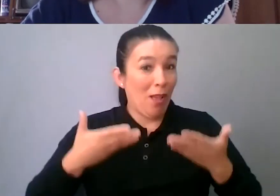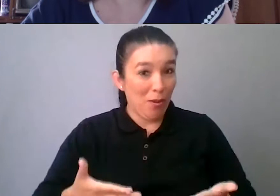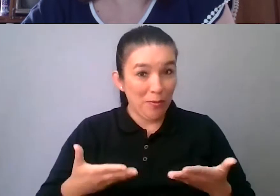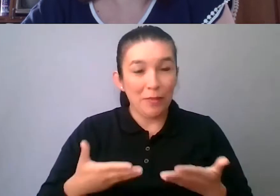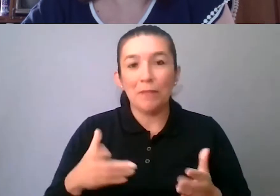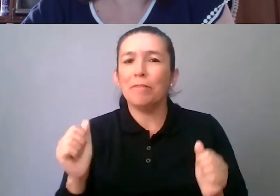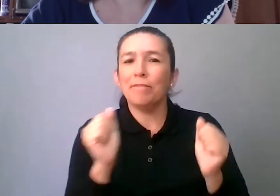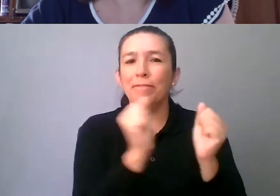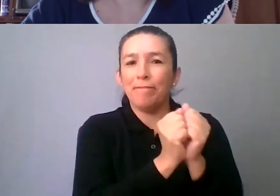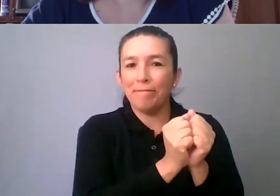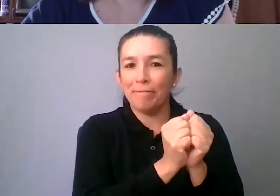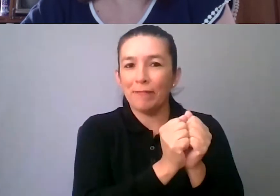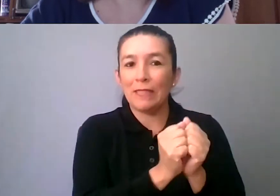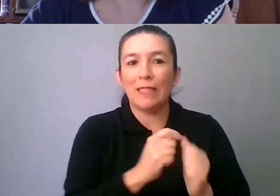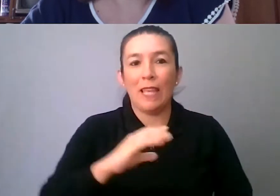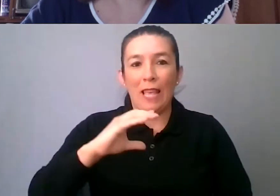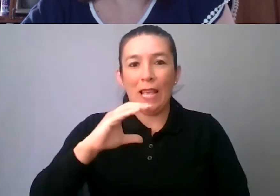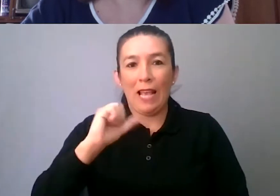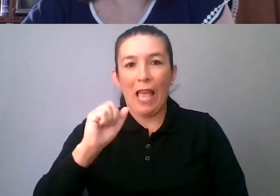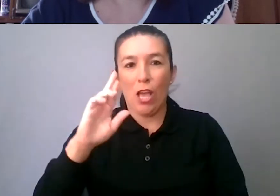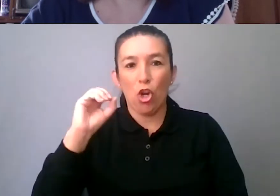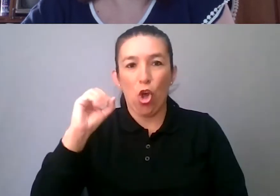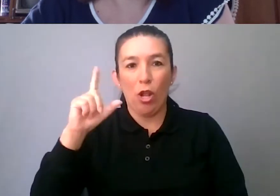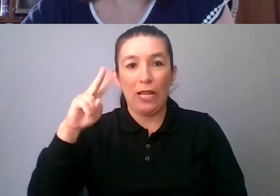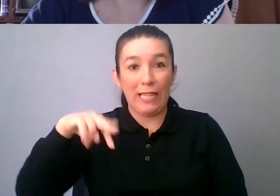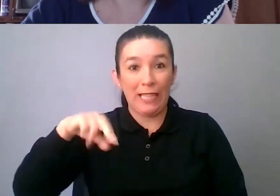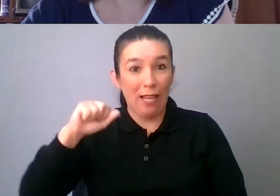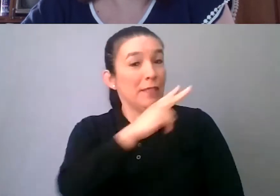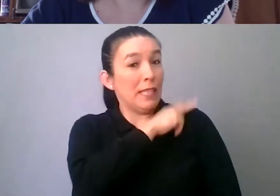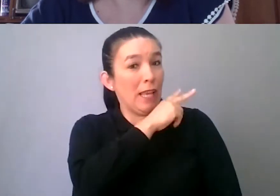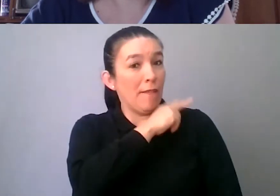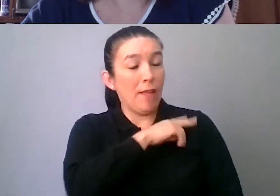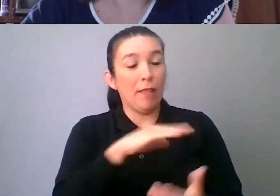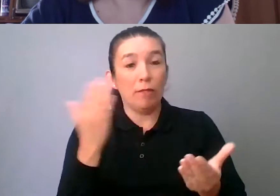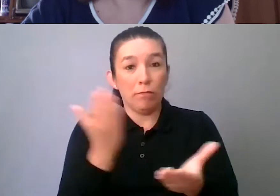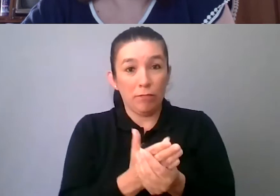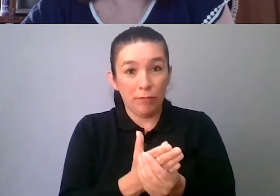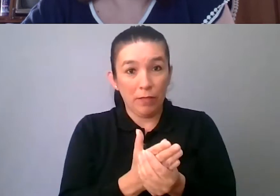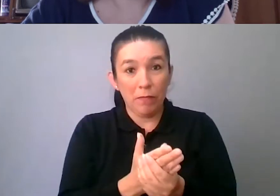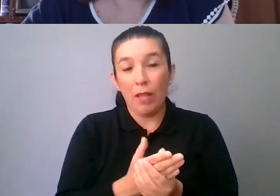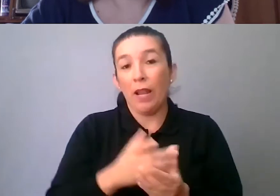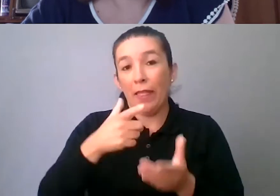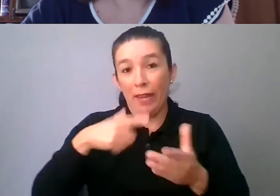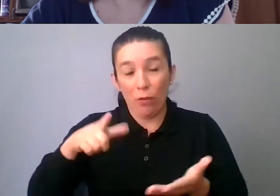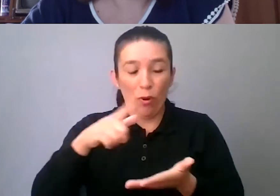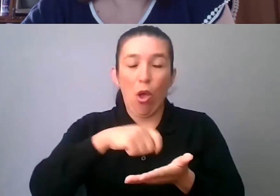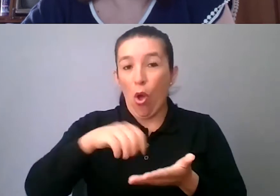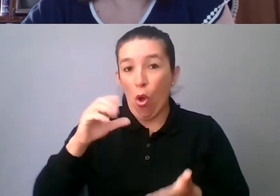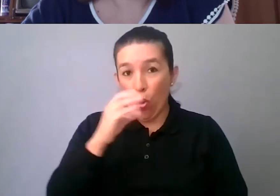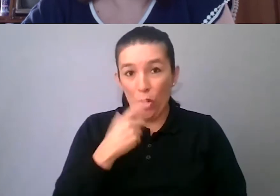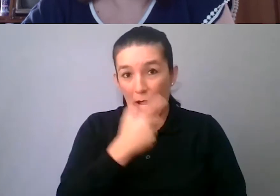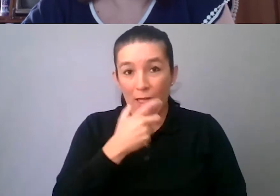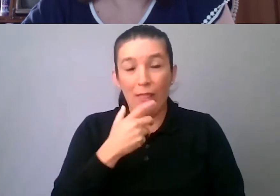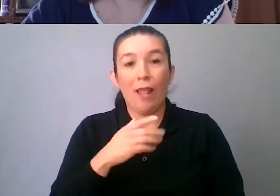nos acompaña Carolina Tapia Valenzuela, jefa del Archivo de Literatura Oral y Tradiciones Populares de la